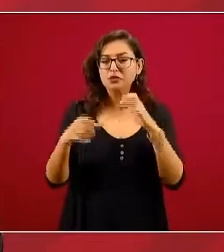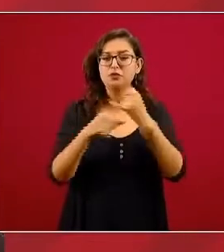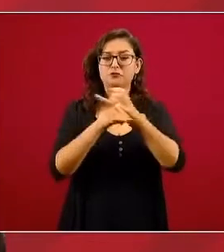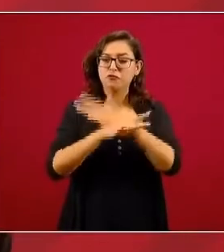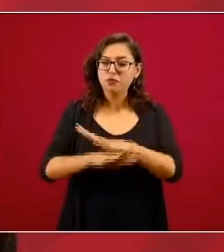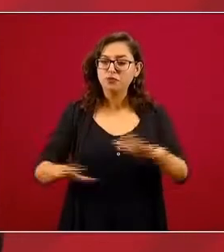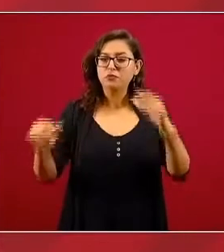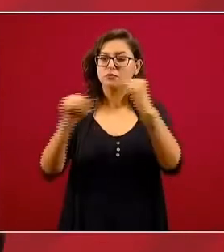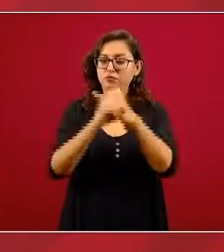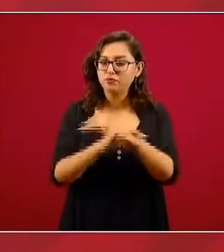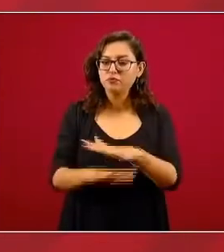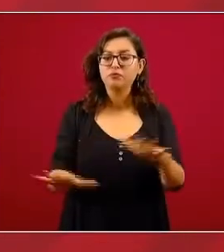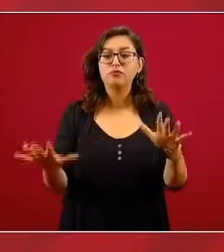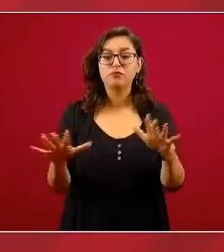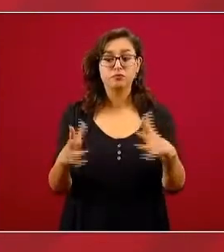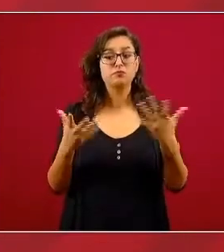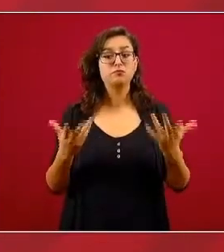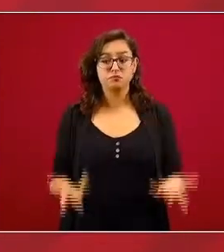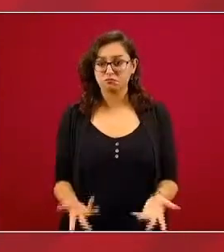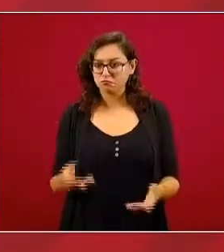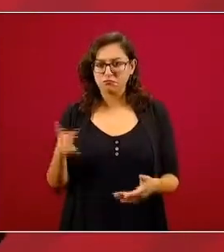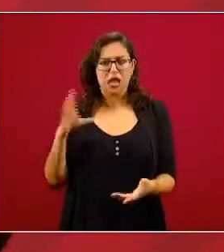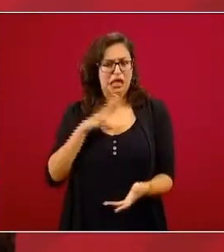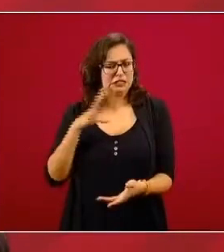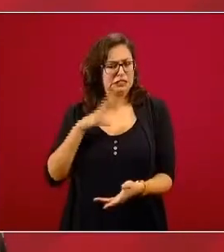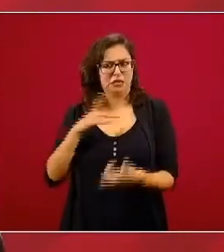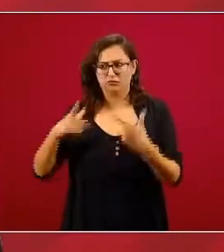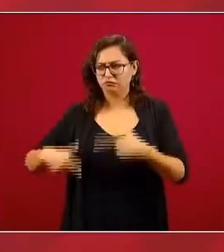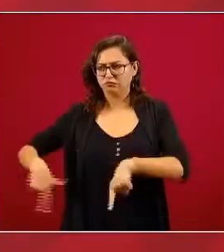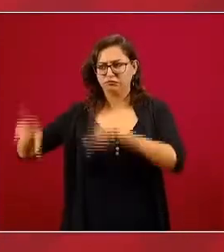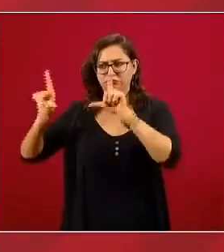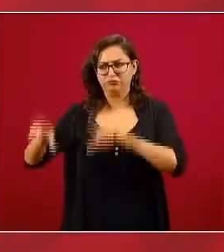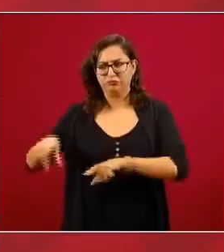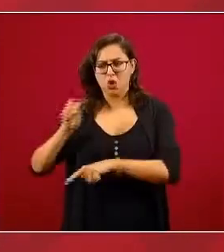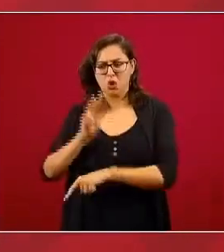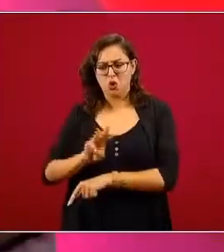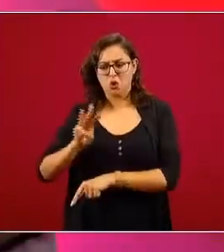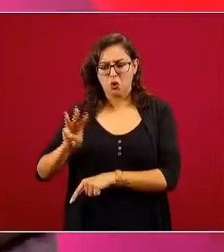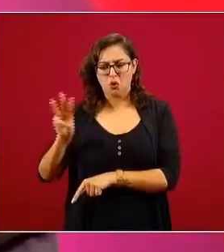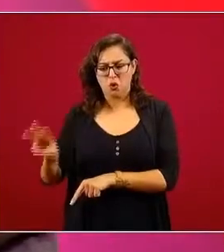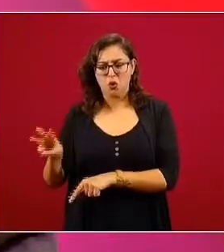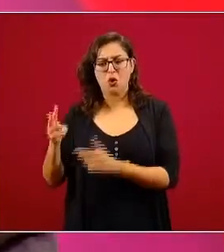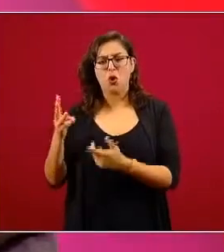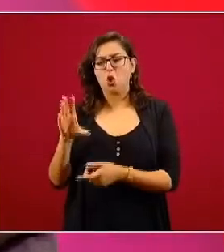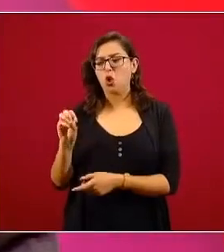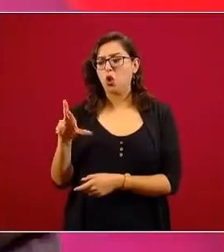epidemia. Sigue siendo información pública. Estos están disponibles en el portal web